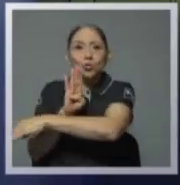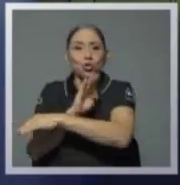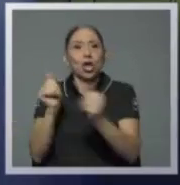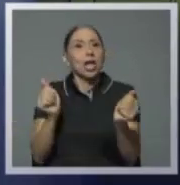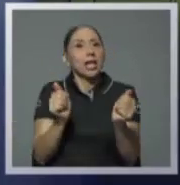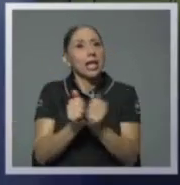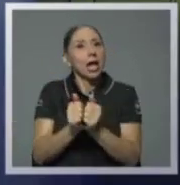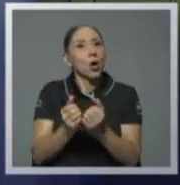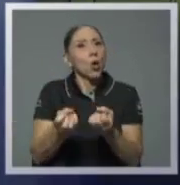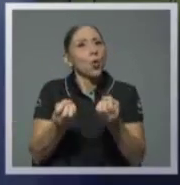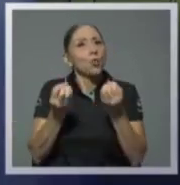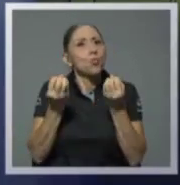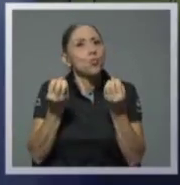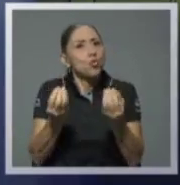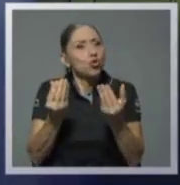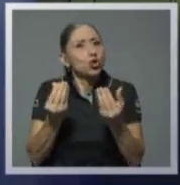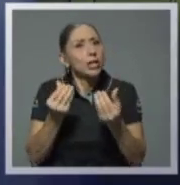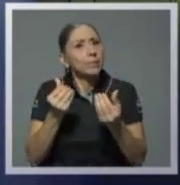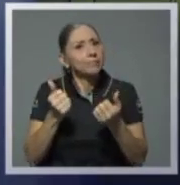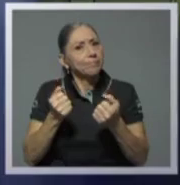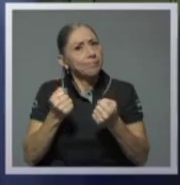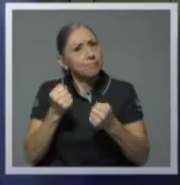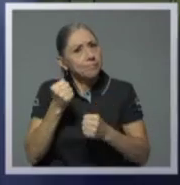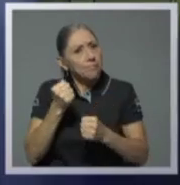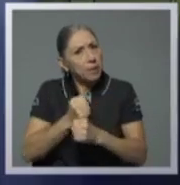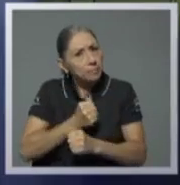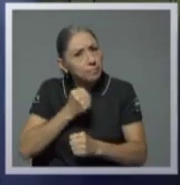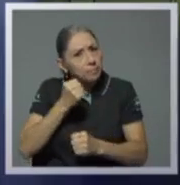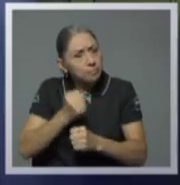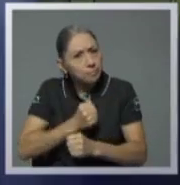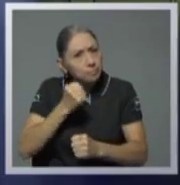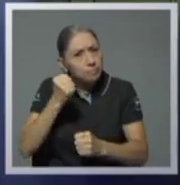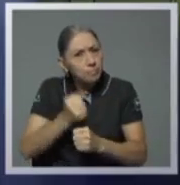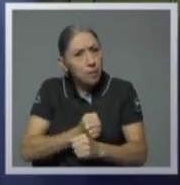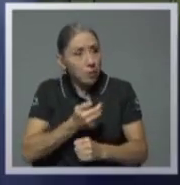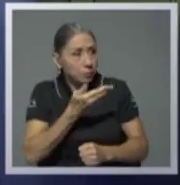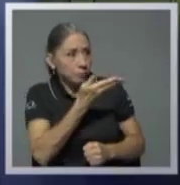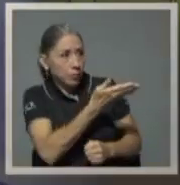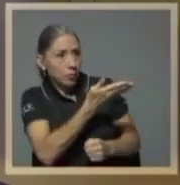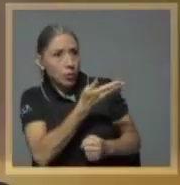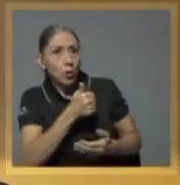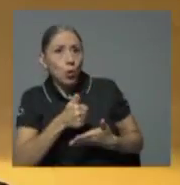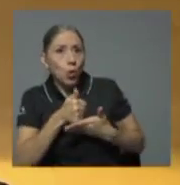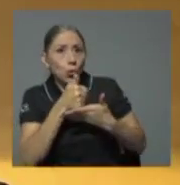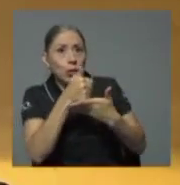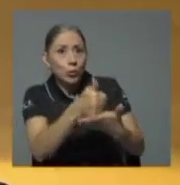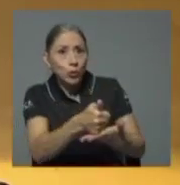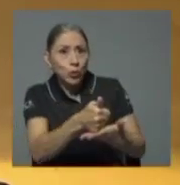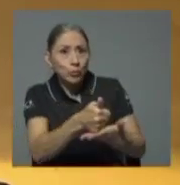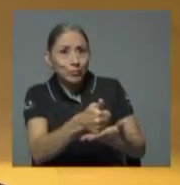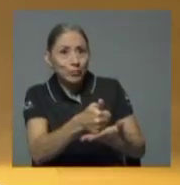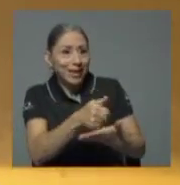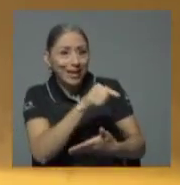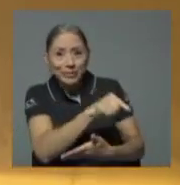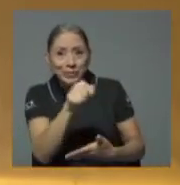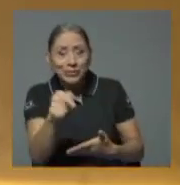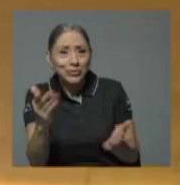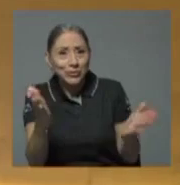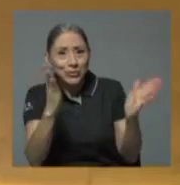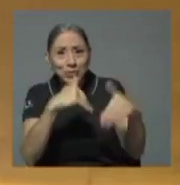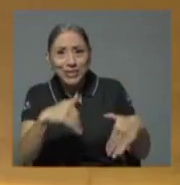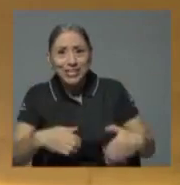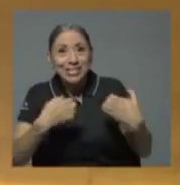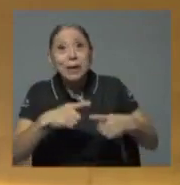eficacia don Gerardo contribuyó a generar existen, pero don Gerardo está en